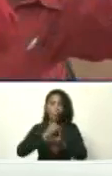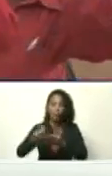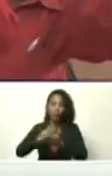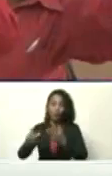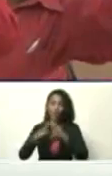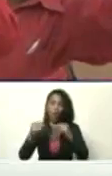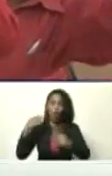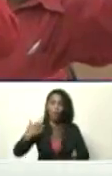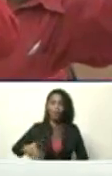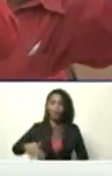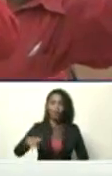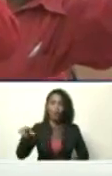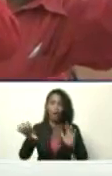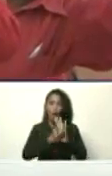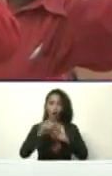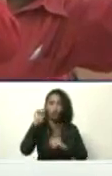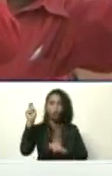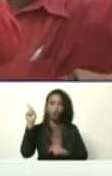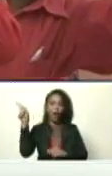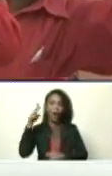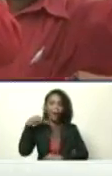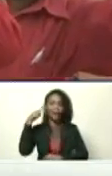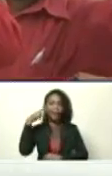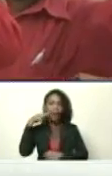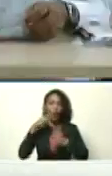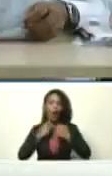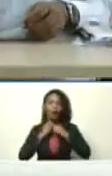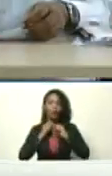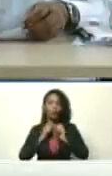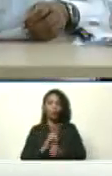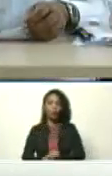todos los derechos de esta constitución, el negro Aristóbulo.